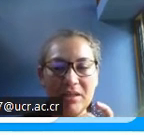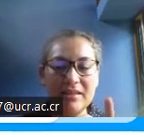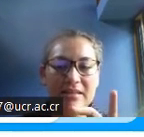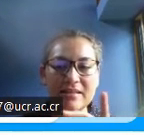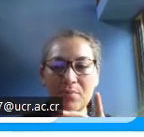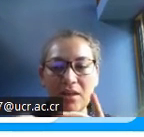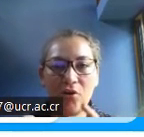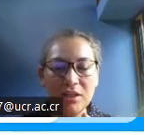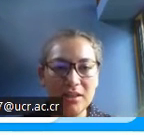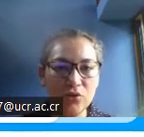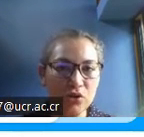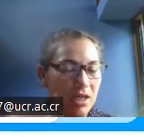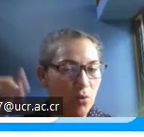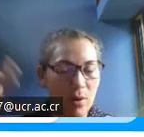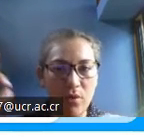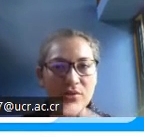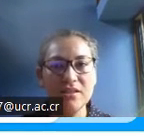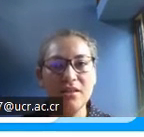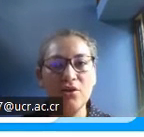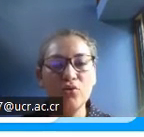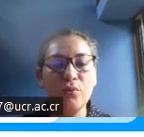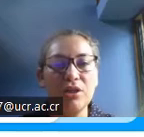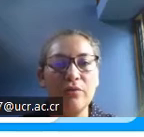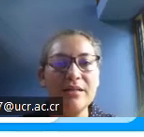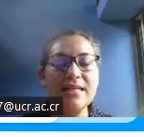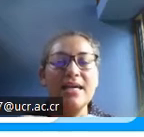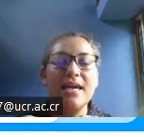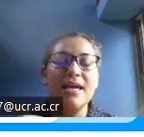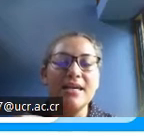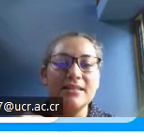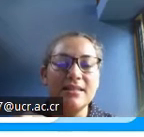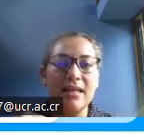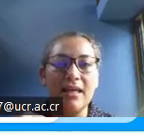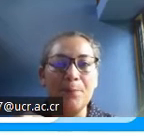tres herramientas en esta media horita que nos queda. Igual podemos extendernos un poquito más.